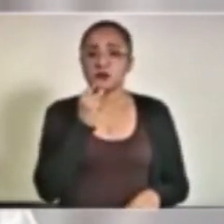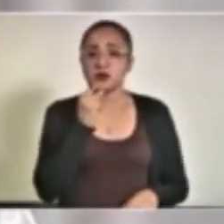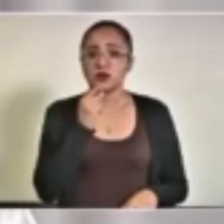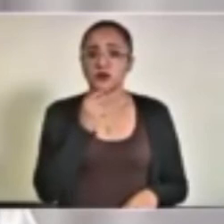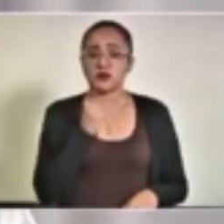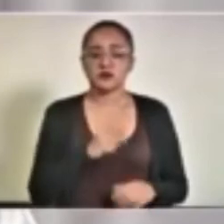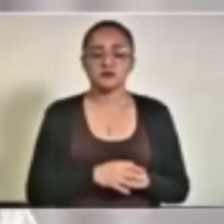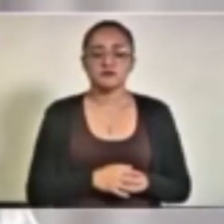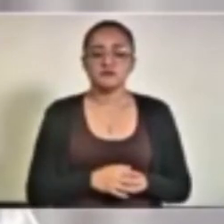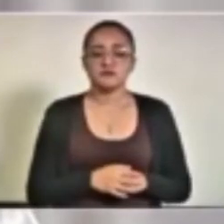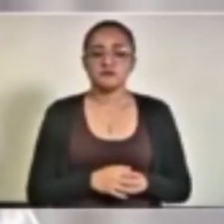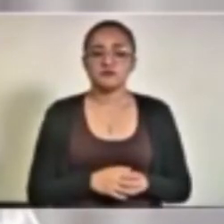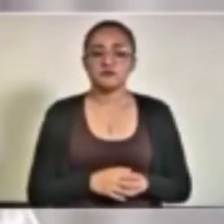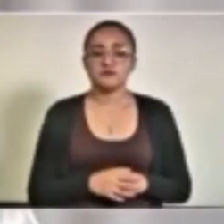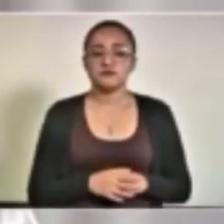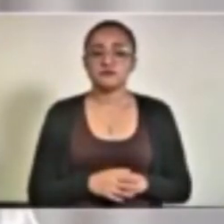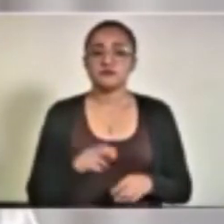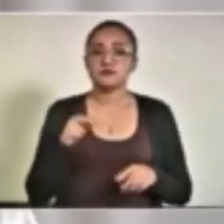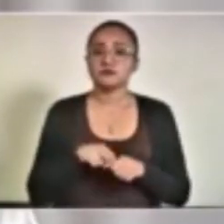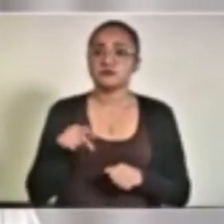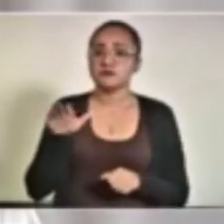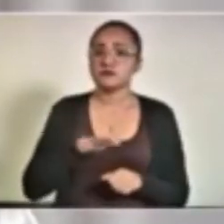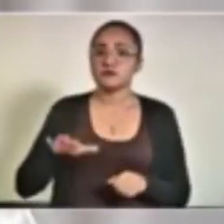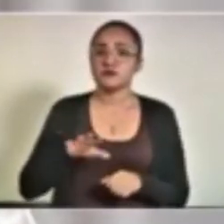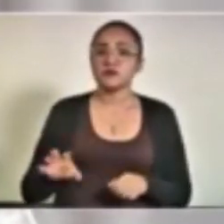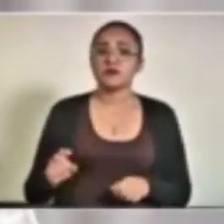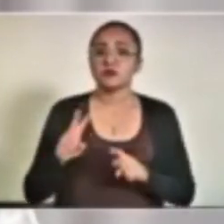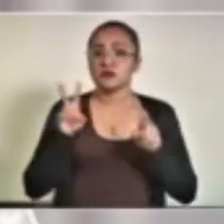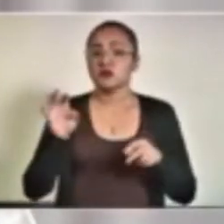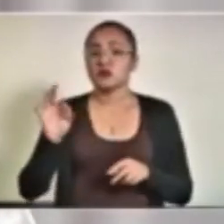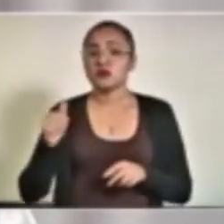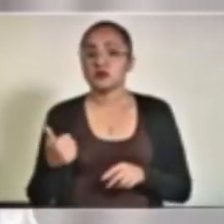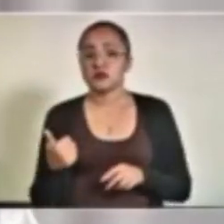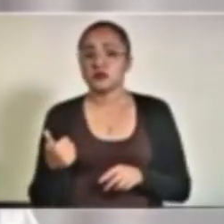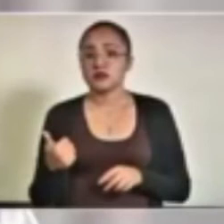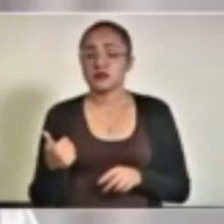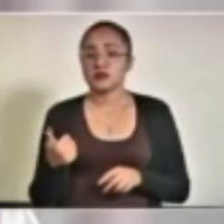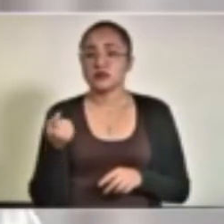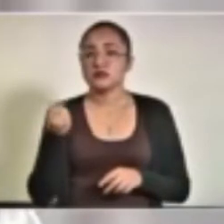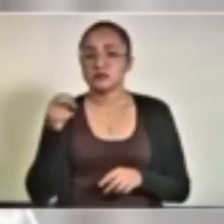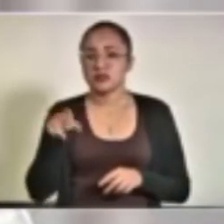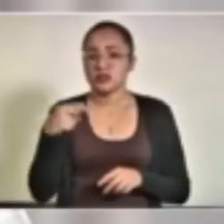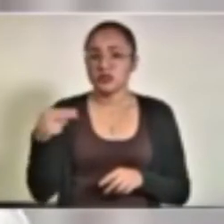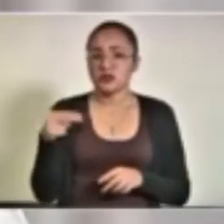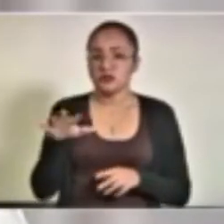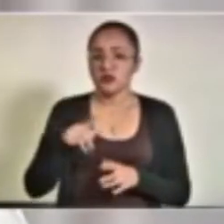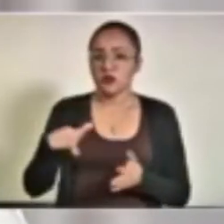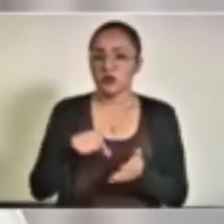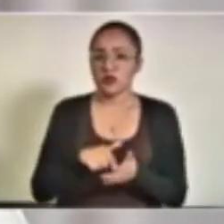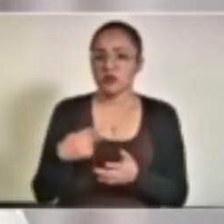operativo en la zona de la 46 llamada así está este lugar